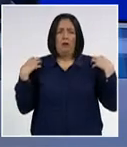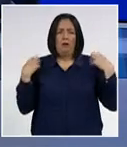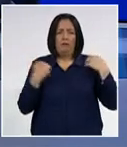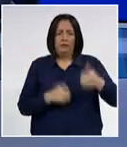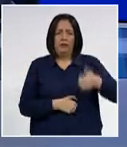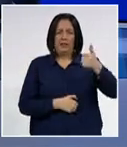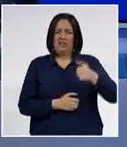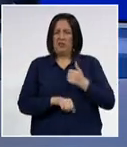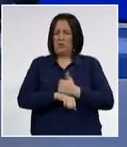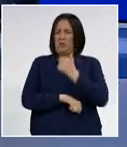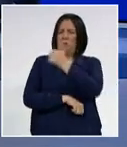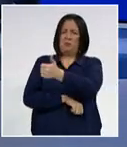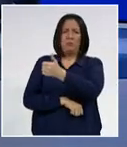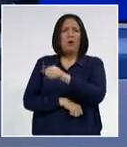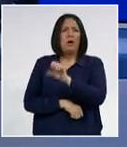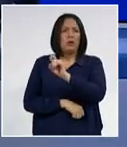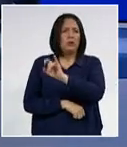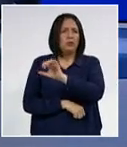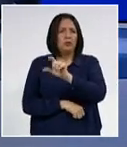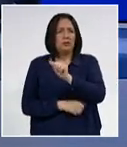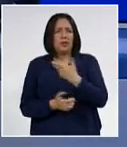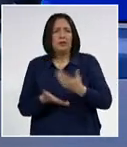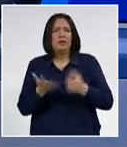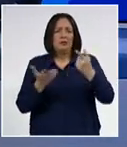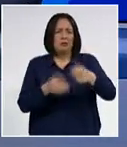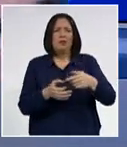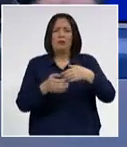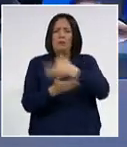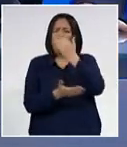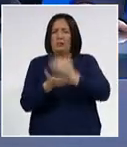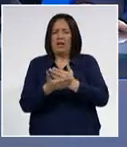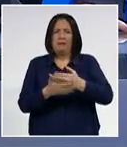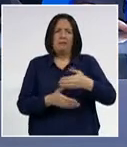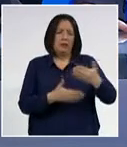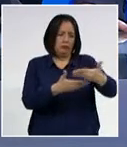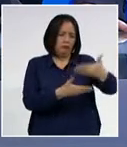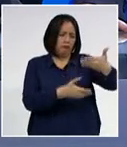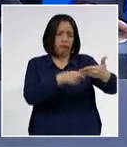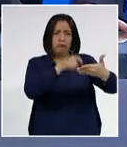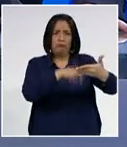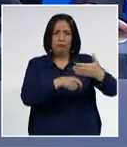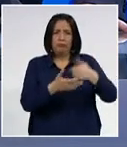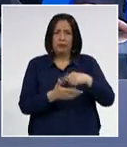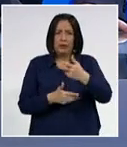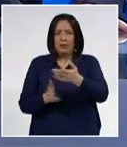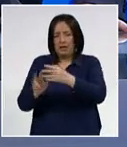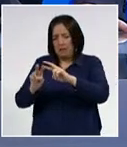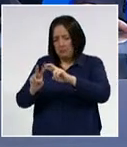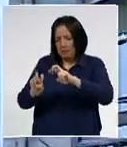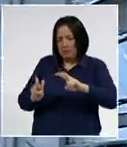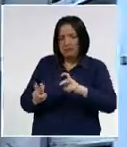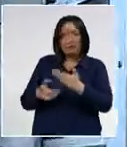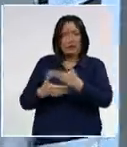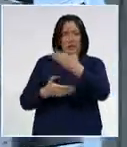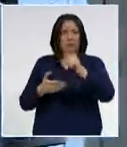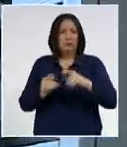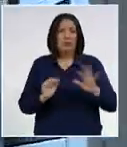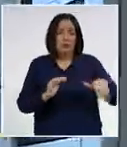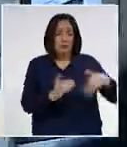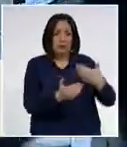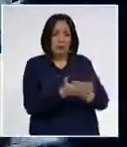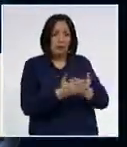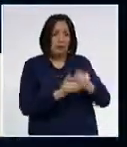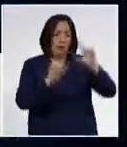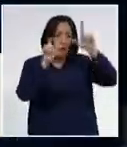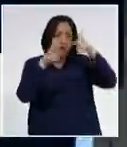Susana Villarán por los problemas con la concesionaria. La Comisión de Defensa del Consumidor investigará los contratos. Llegó a Palacio Legislativo